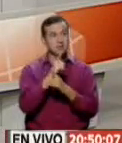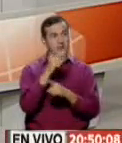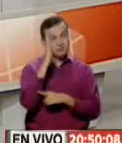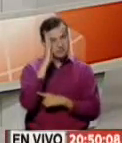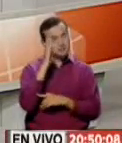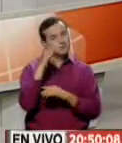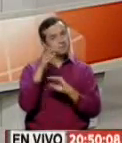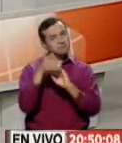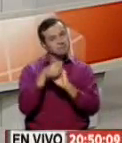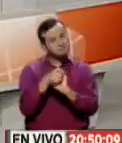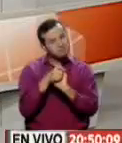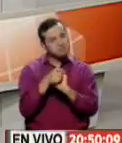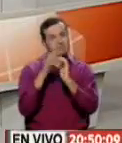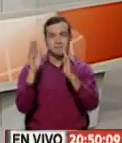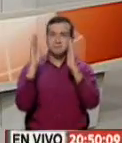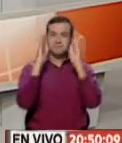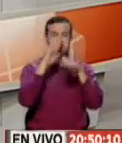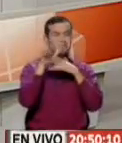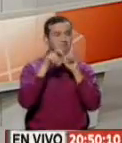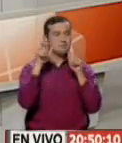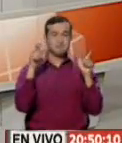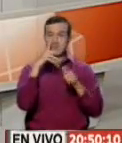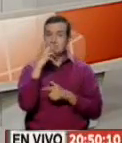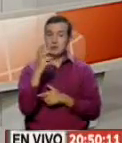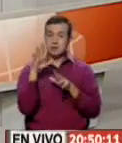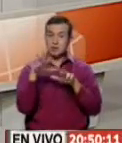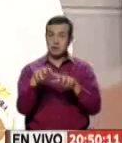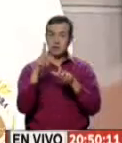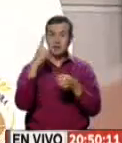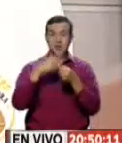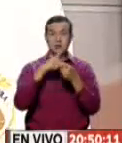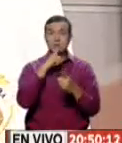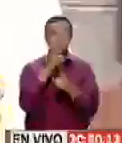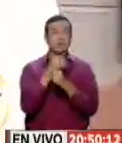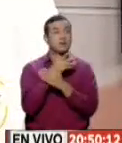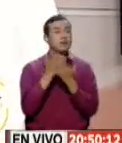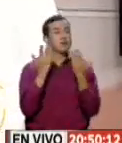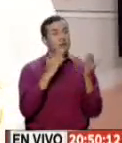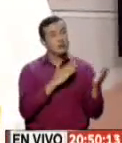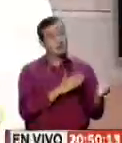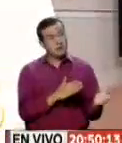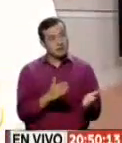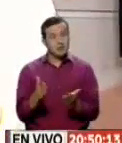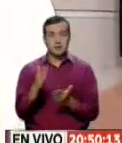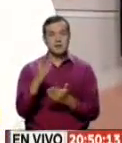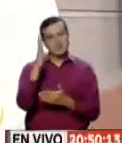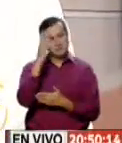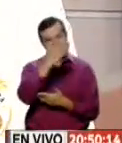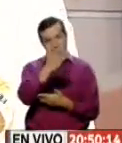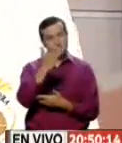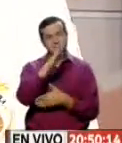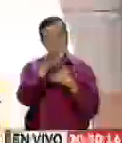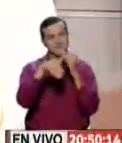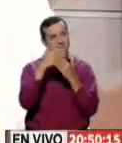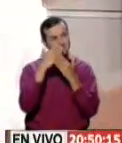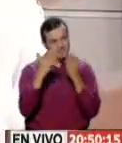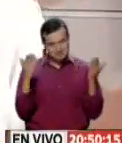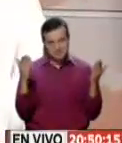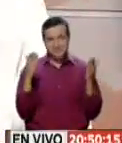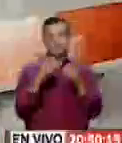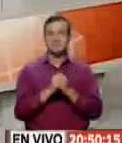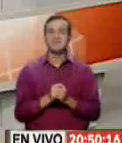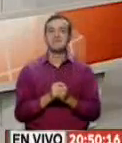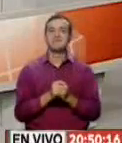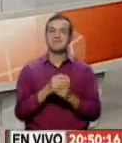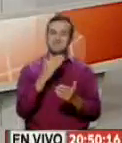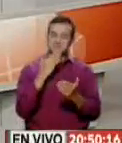pague por tomarnos en cuenta a nosotros, a los panificadores de Quito. Dios les pague a todos. Dios les pague. Igual,